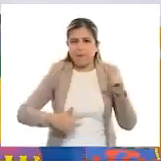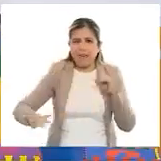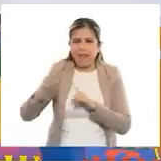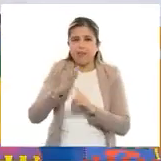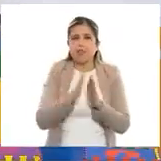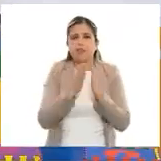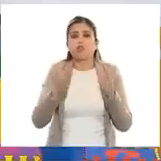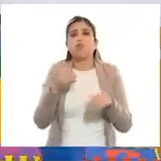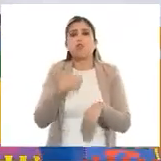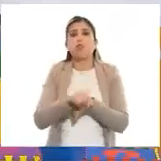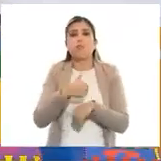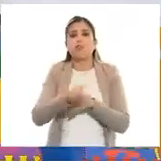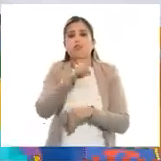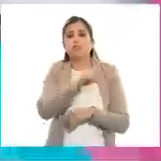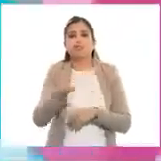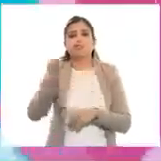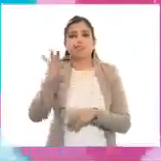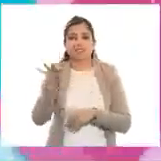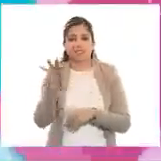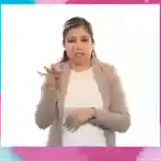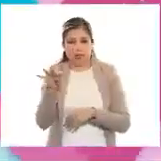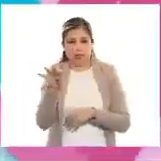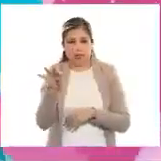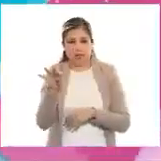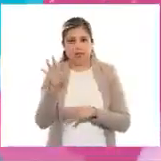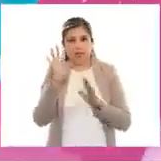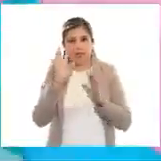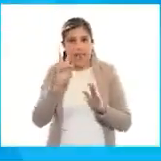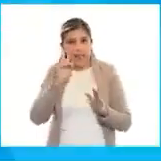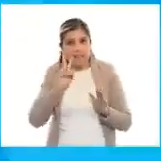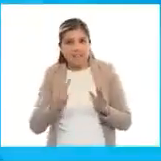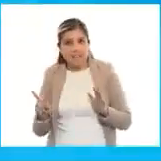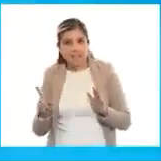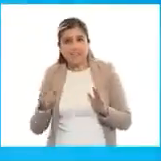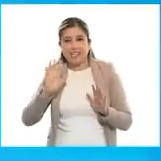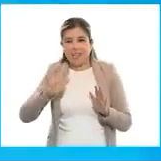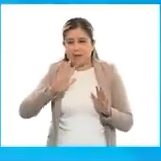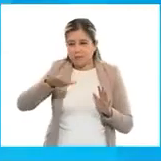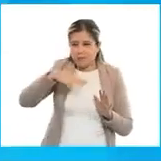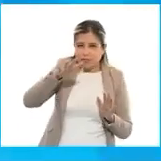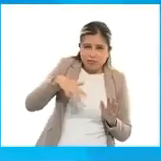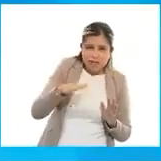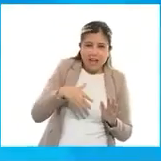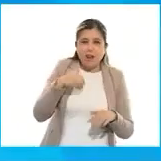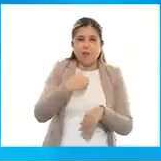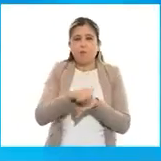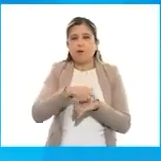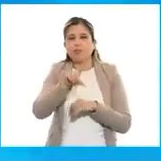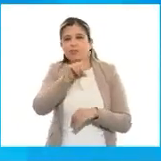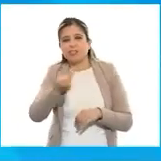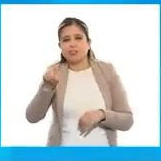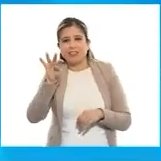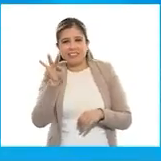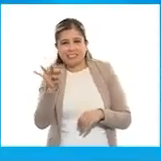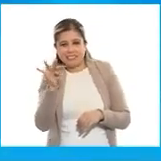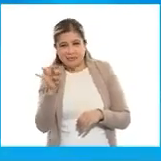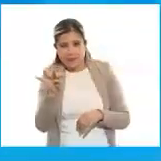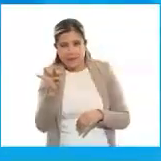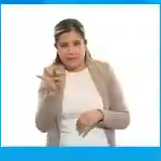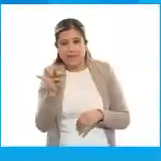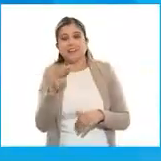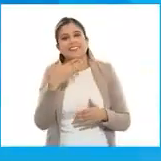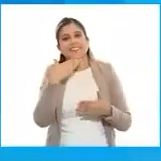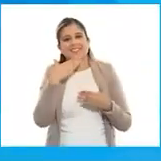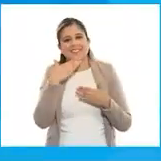trabajar en la página 119. Ya la ubicaron, la están buscando, página 119. Muy